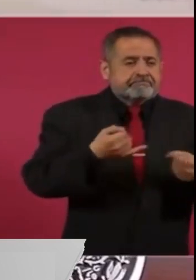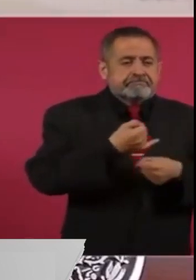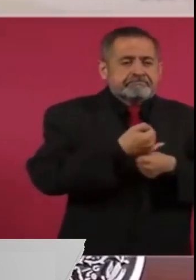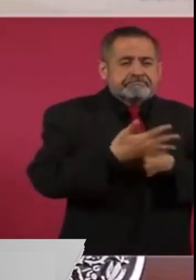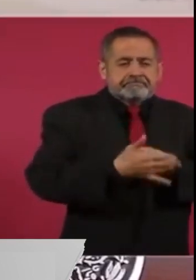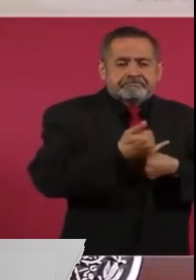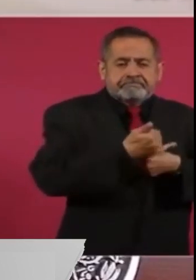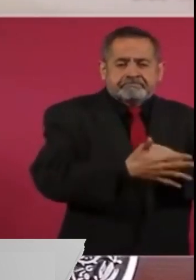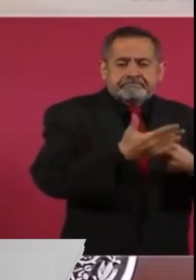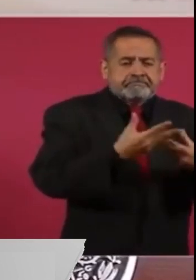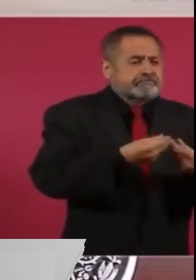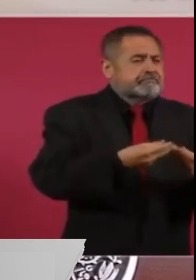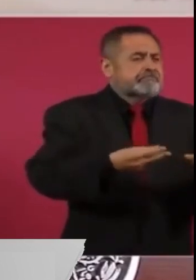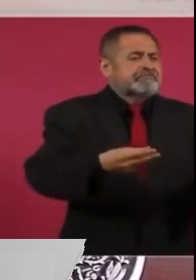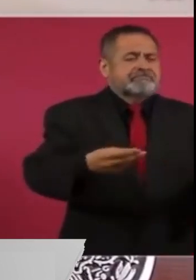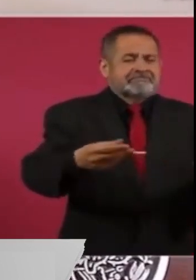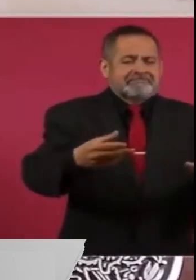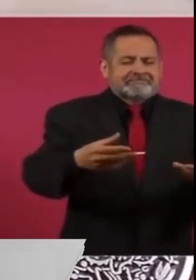y que se haga